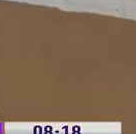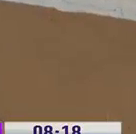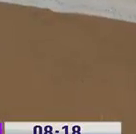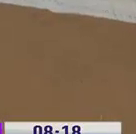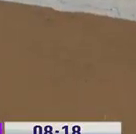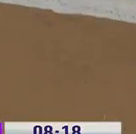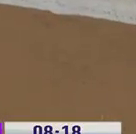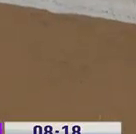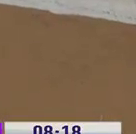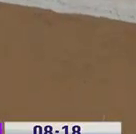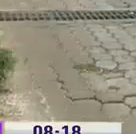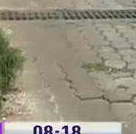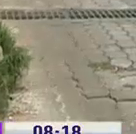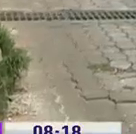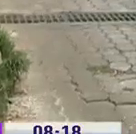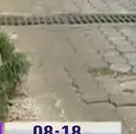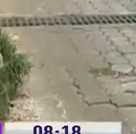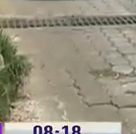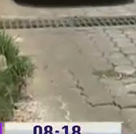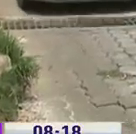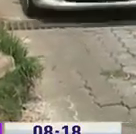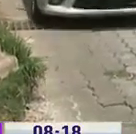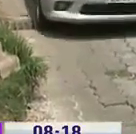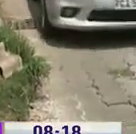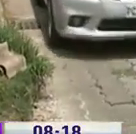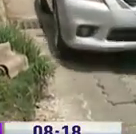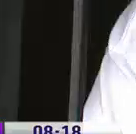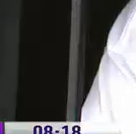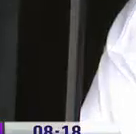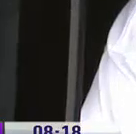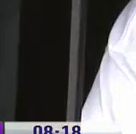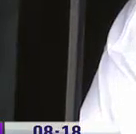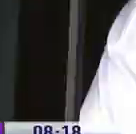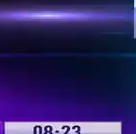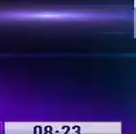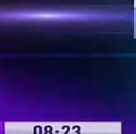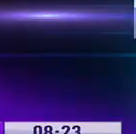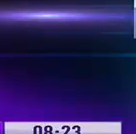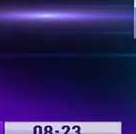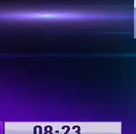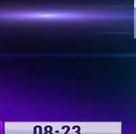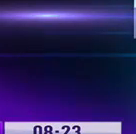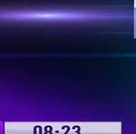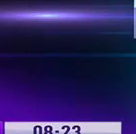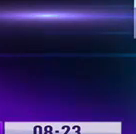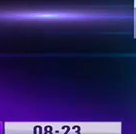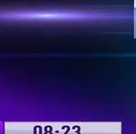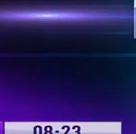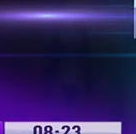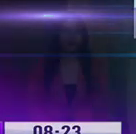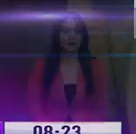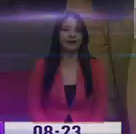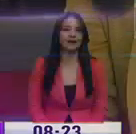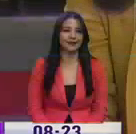la ciudadanía está contenta porque este es el primer noticiero de la comunidad que sí cumple.